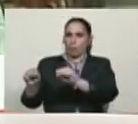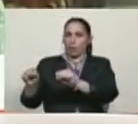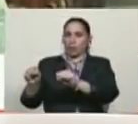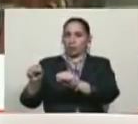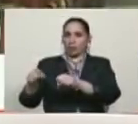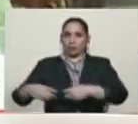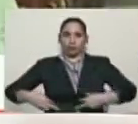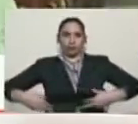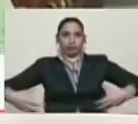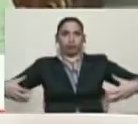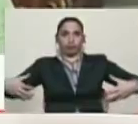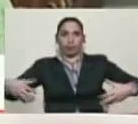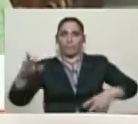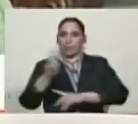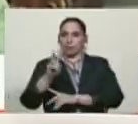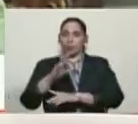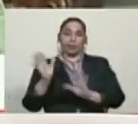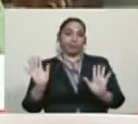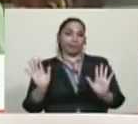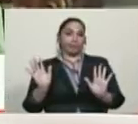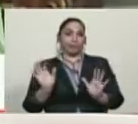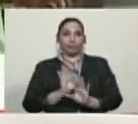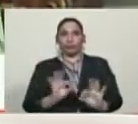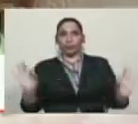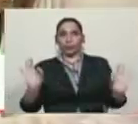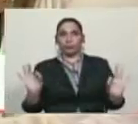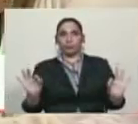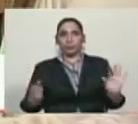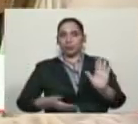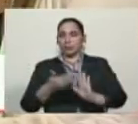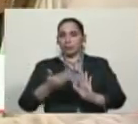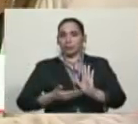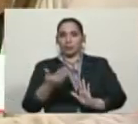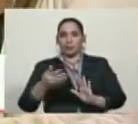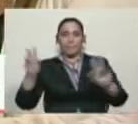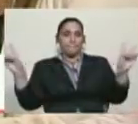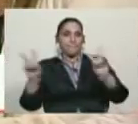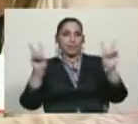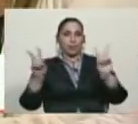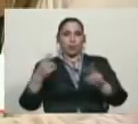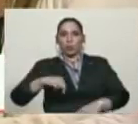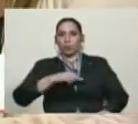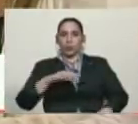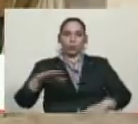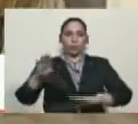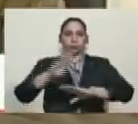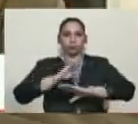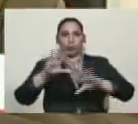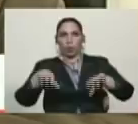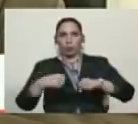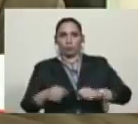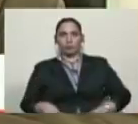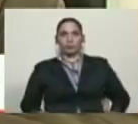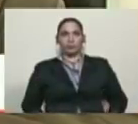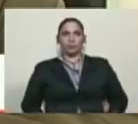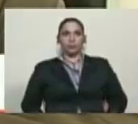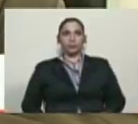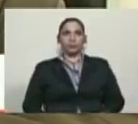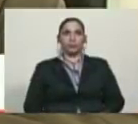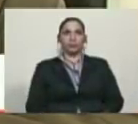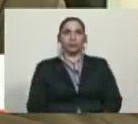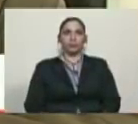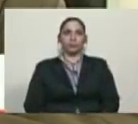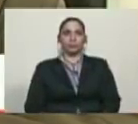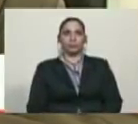de venezuela así de sencillo por eso es importante la victoria que estamos obteniendo este hombre